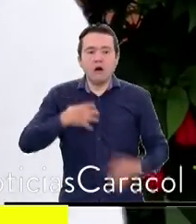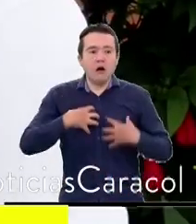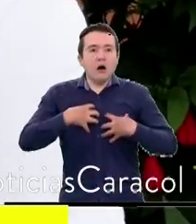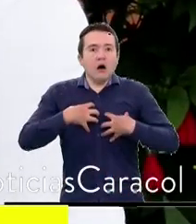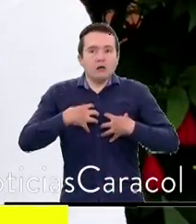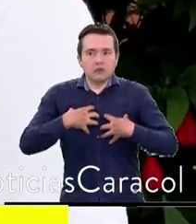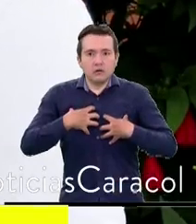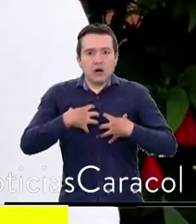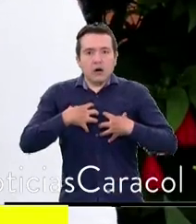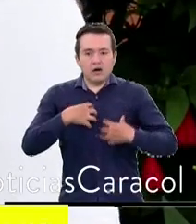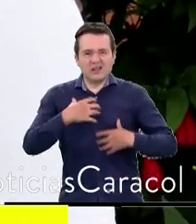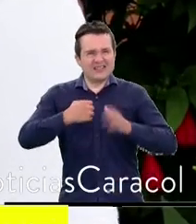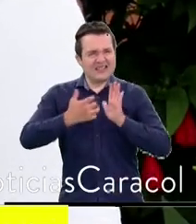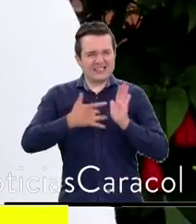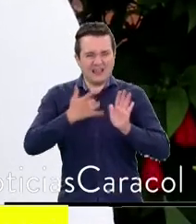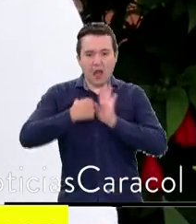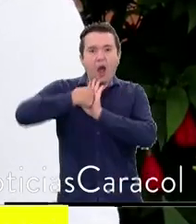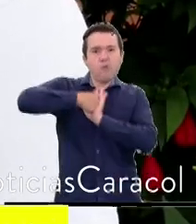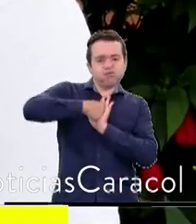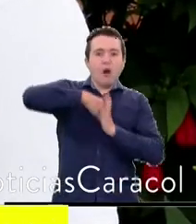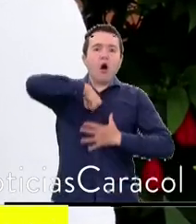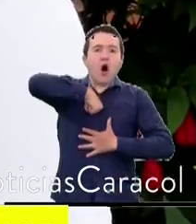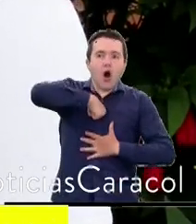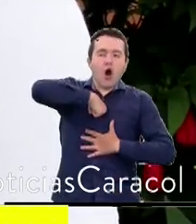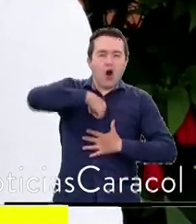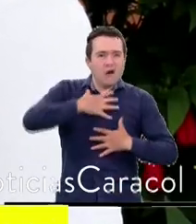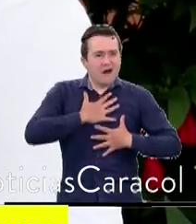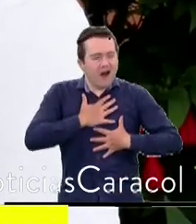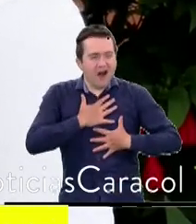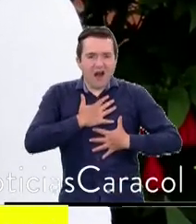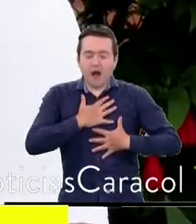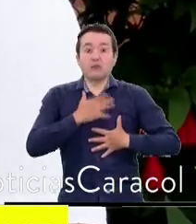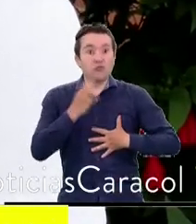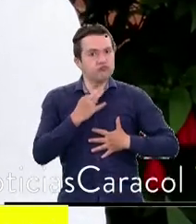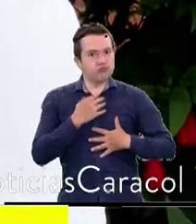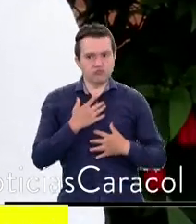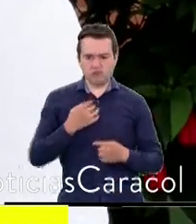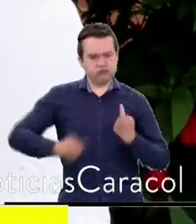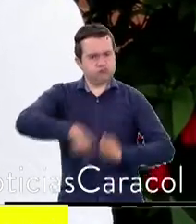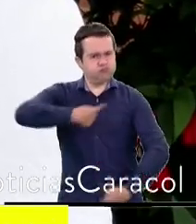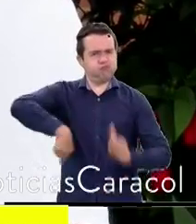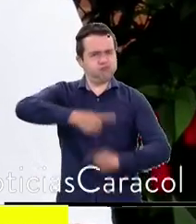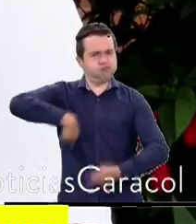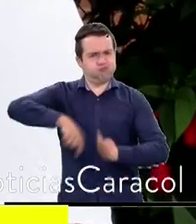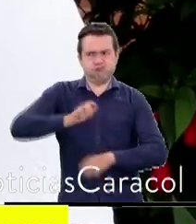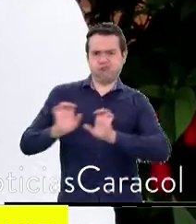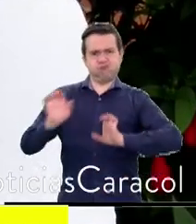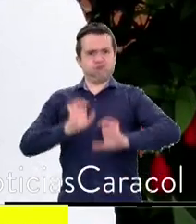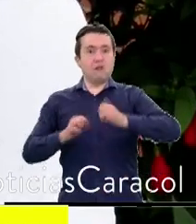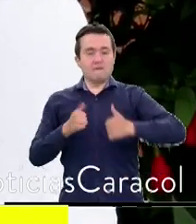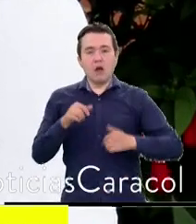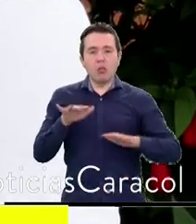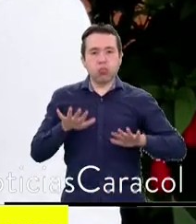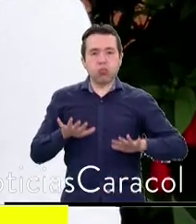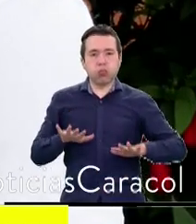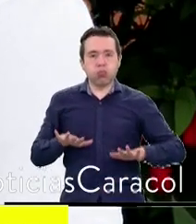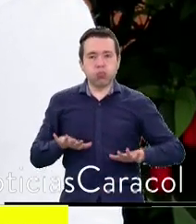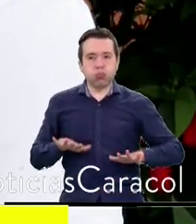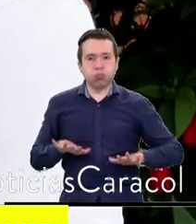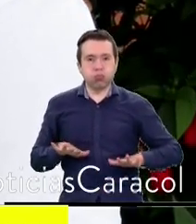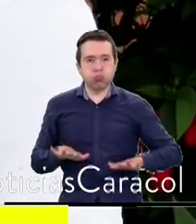la presión en el pecho, las defensas, reitero, se me bajaron muchísimo, demasiado. Todo